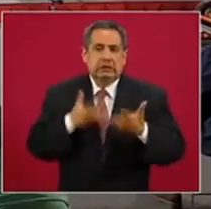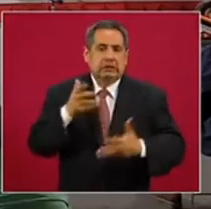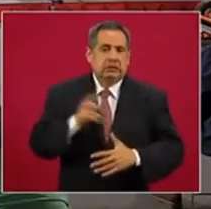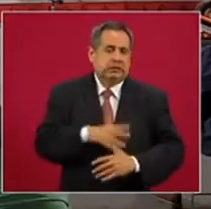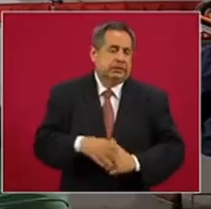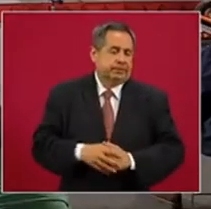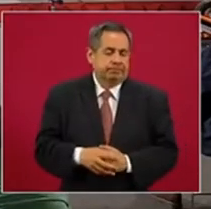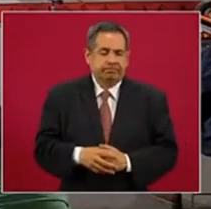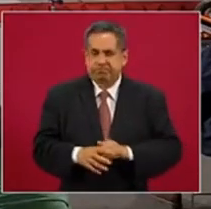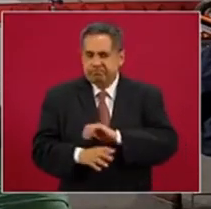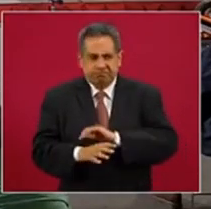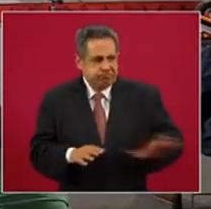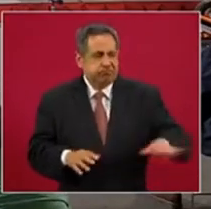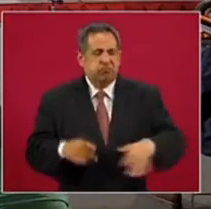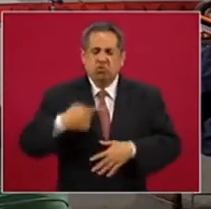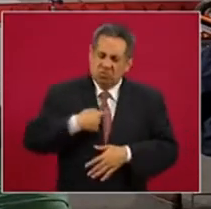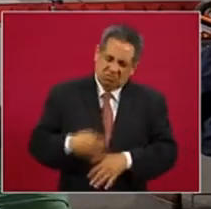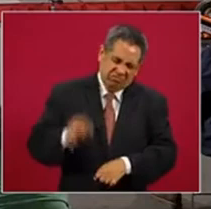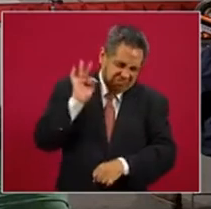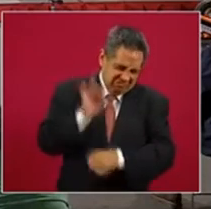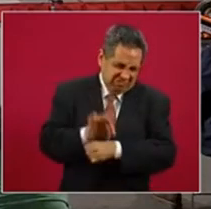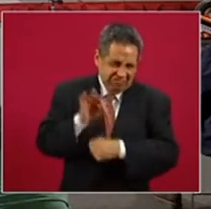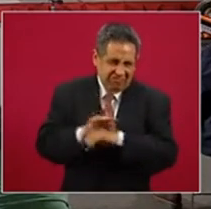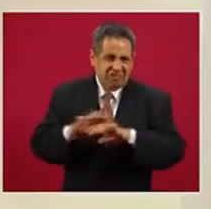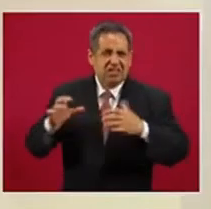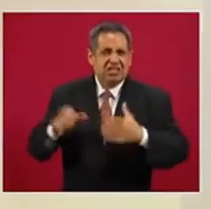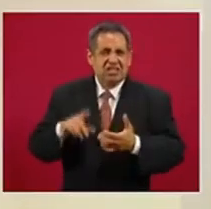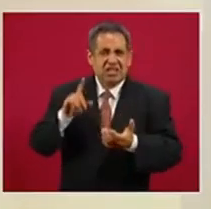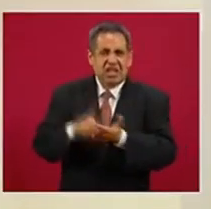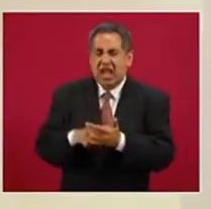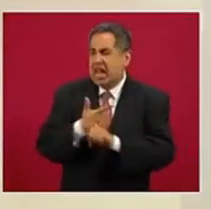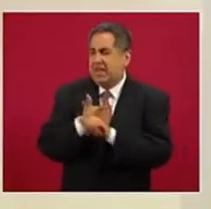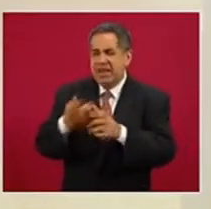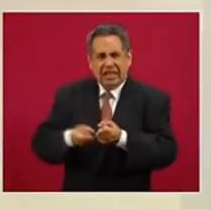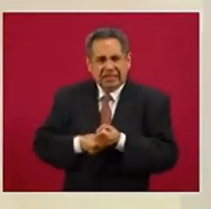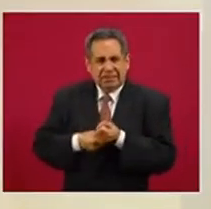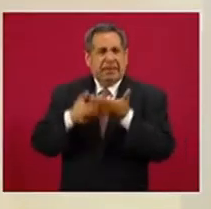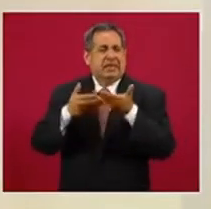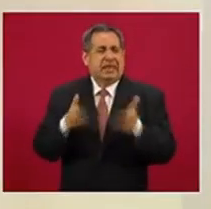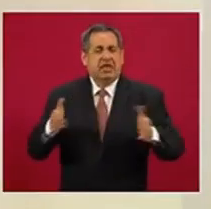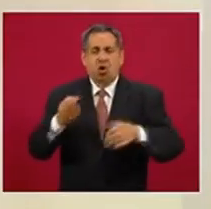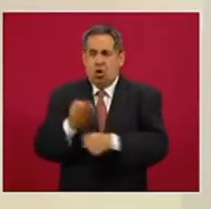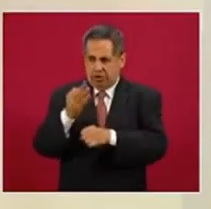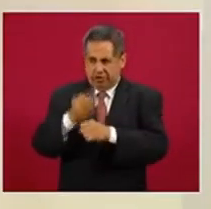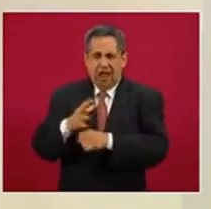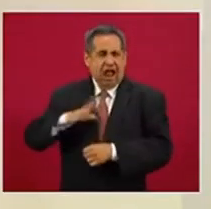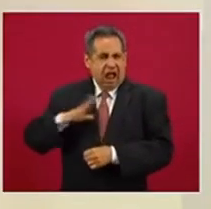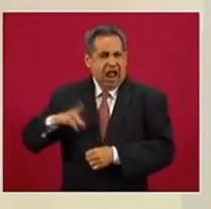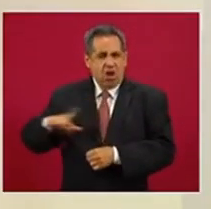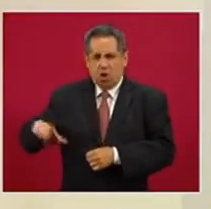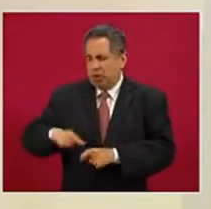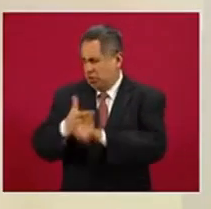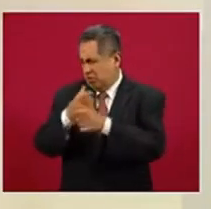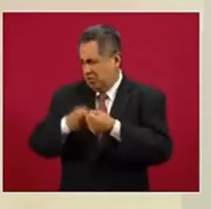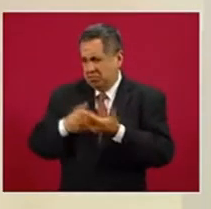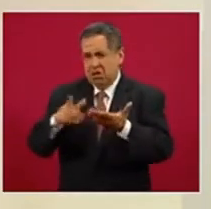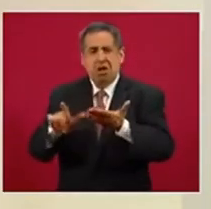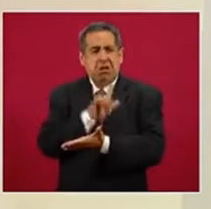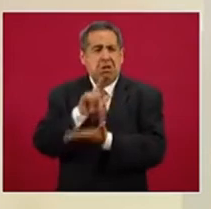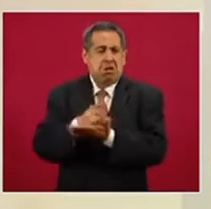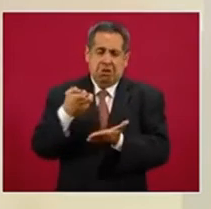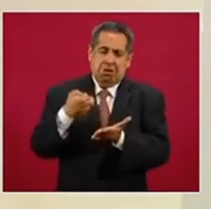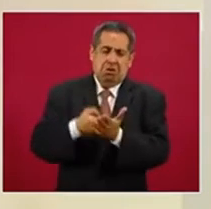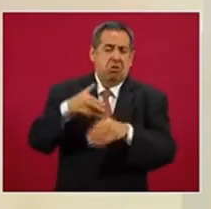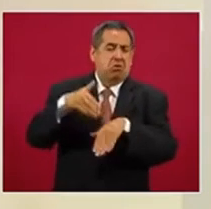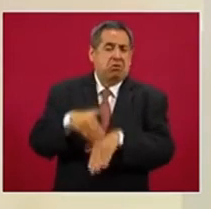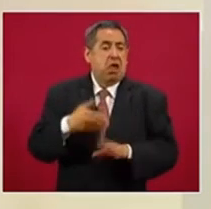Celebramos y defenderemos con convicción la irrestricta libertad de expresión que impera en el país y el Estado de Derecho que, después